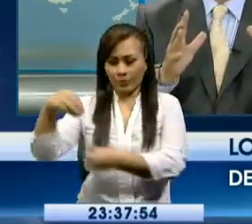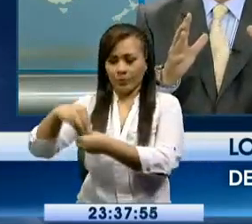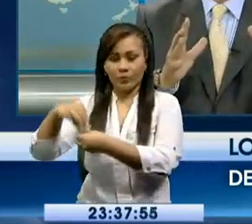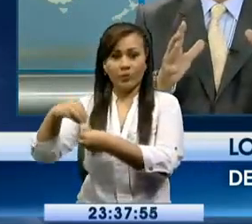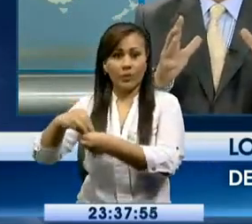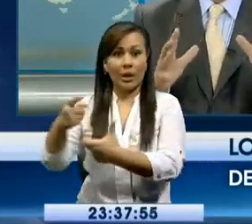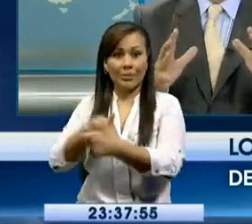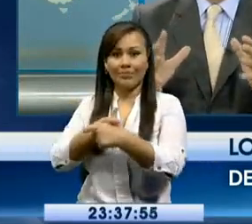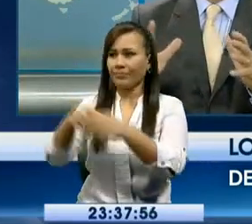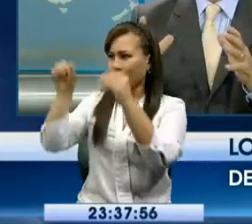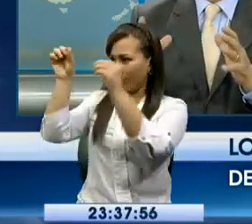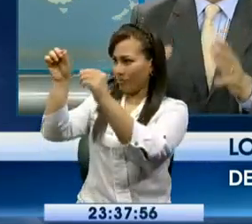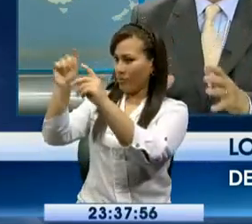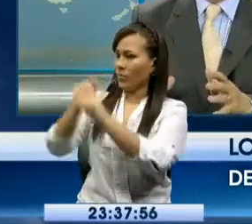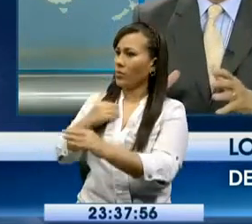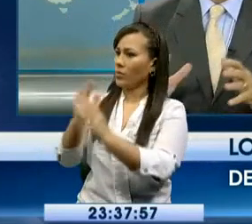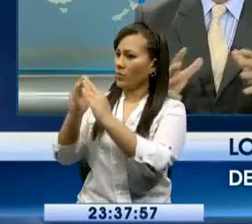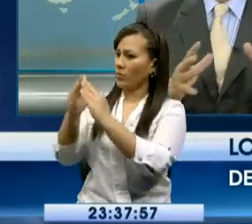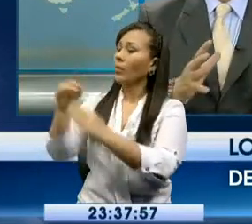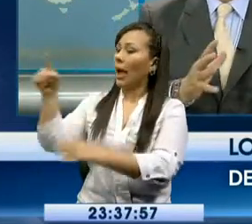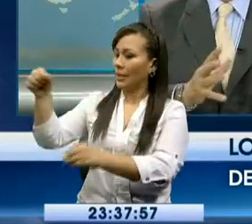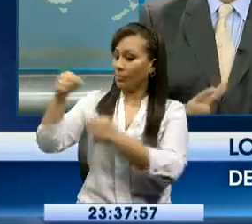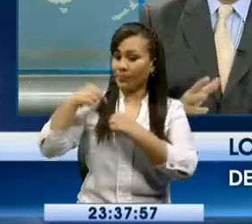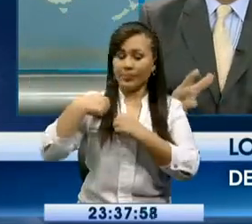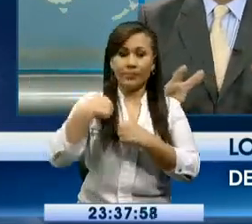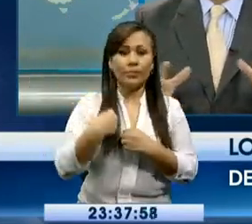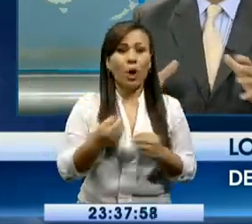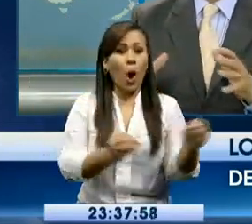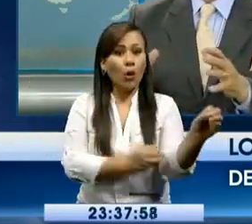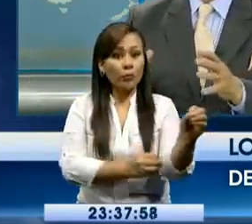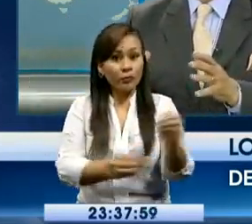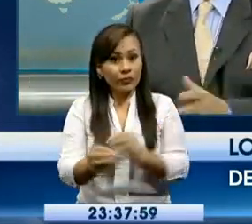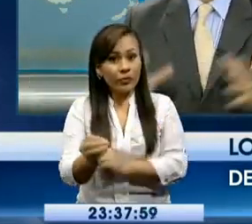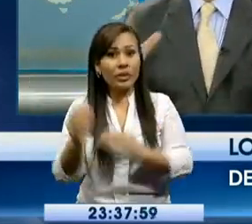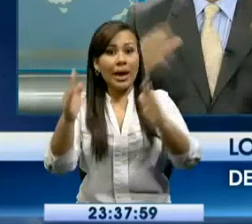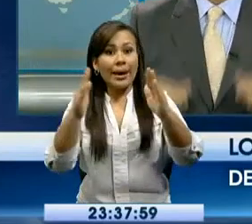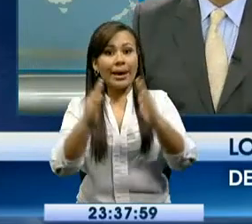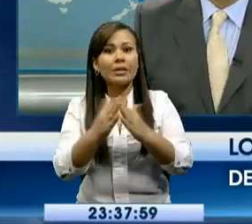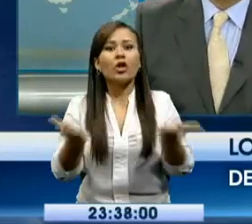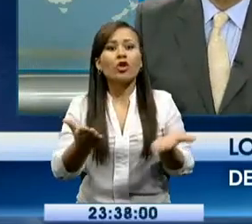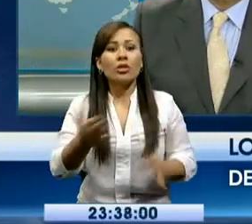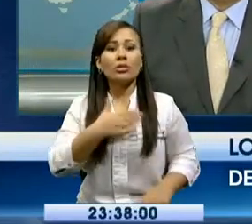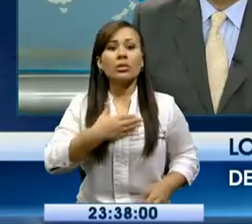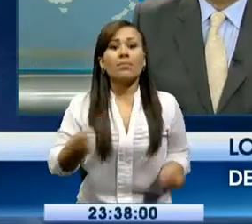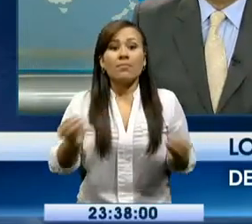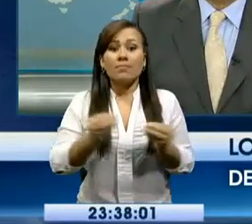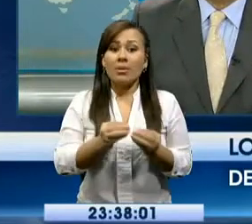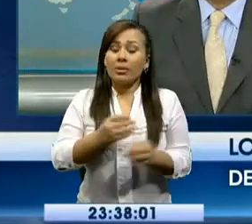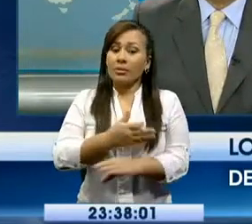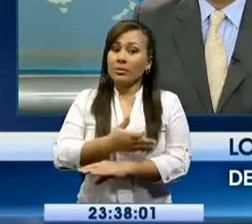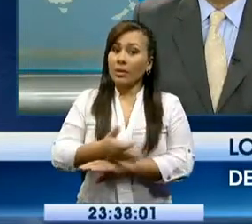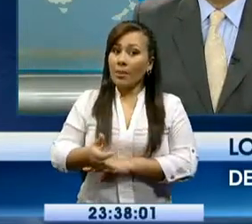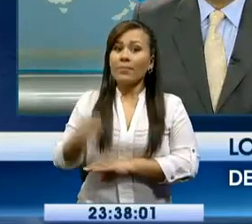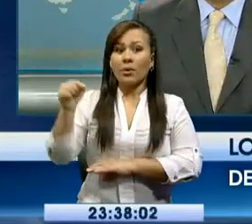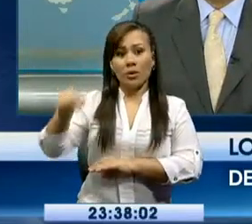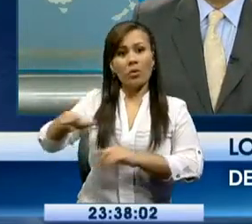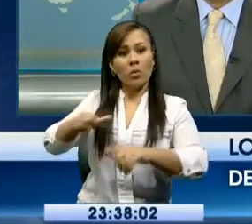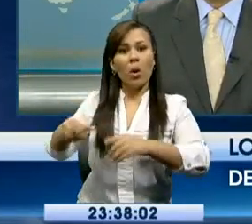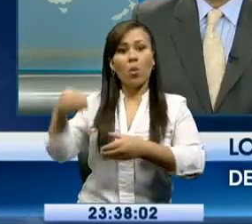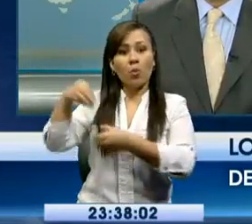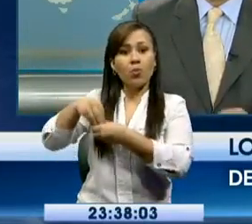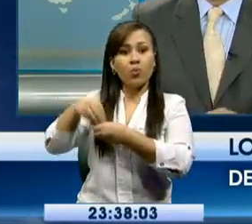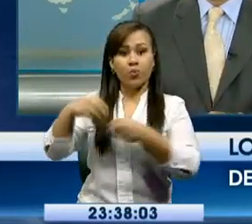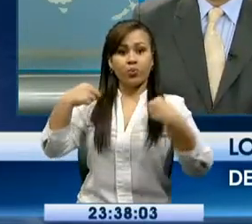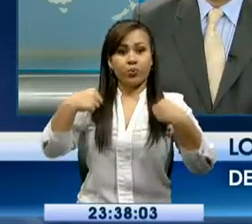como ciudadanos comunes, en nuestras casas, en nuestra oficina o en donde más tiempo pasemos? Sí, nosotros ya hace algunos